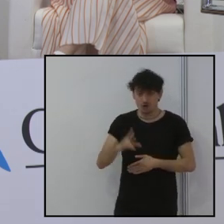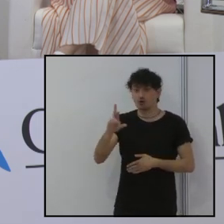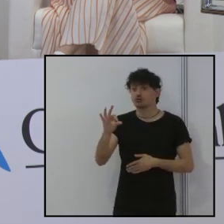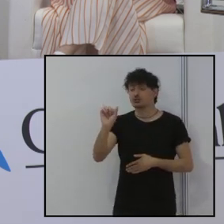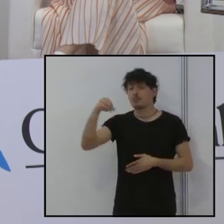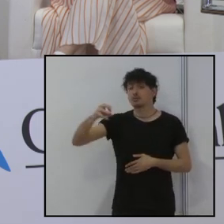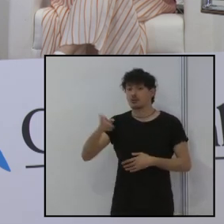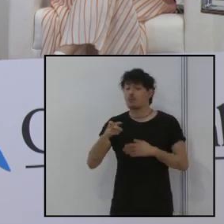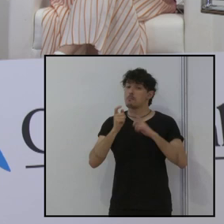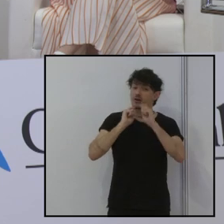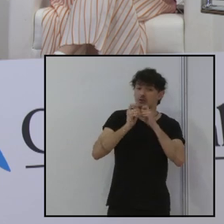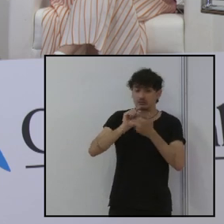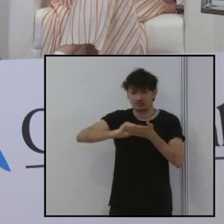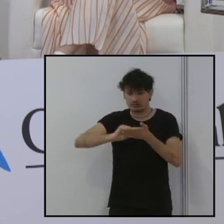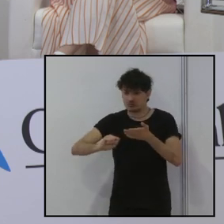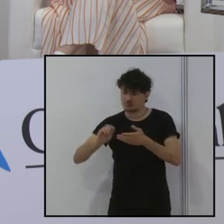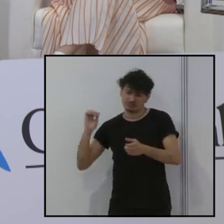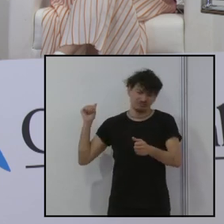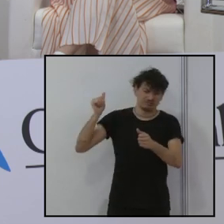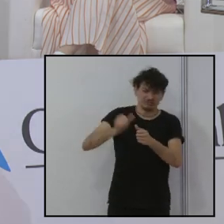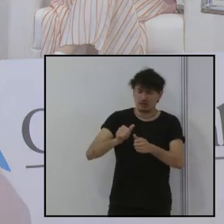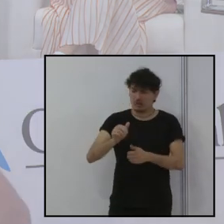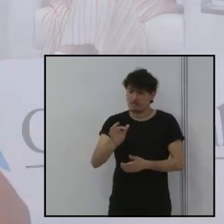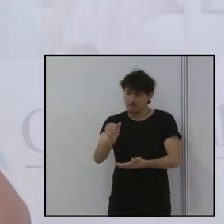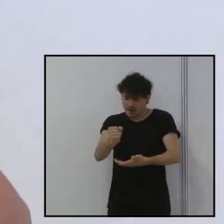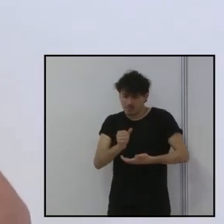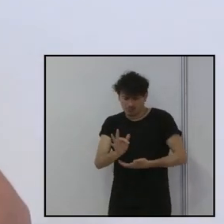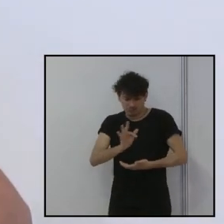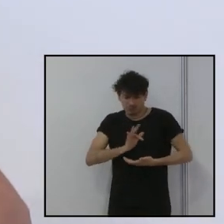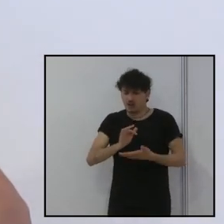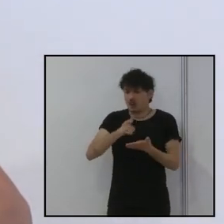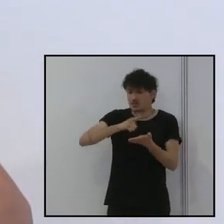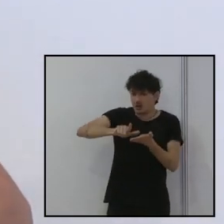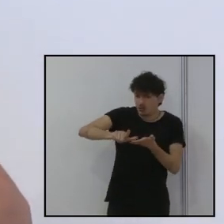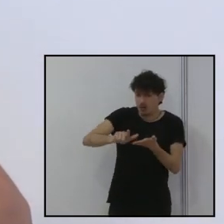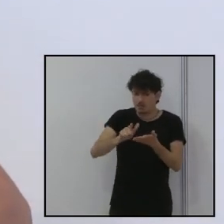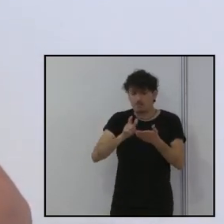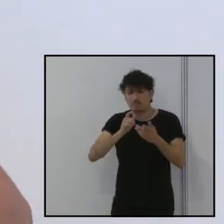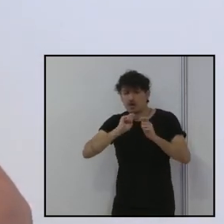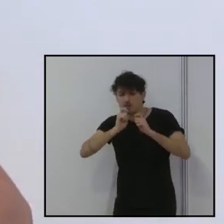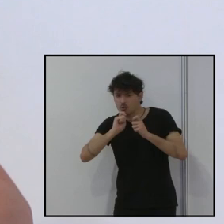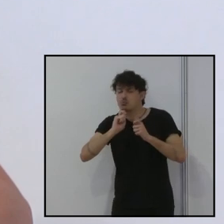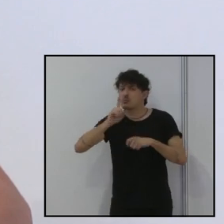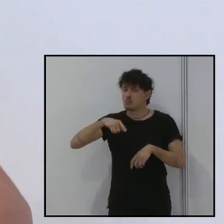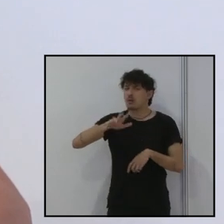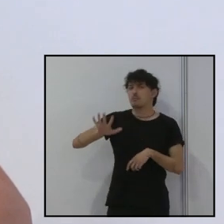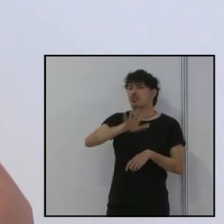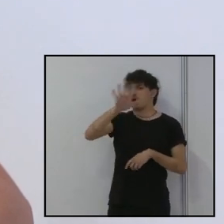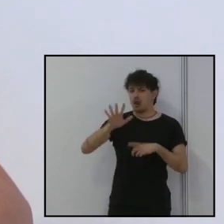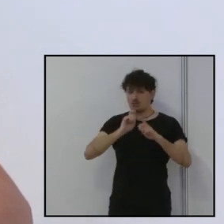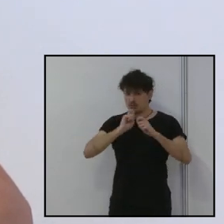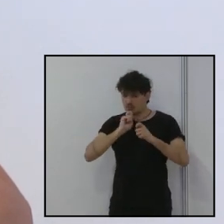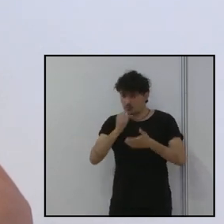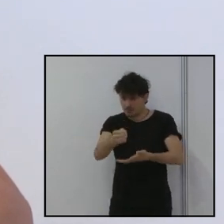y periodista. A lo largo de su trayectoria ha acumulado numerosos premios de literatura y periodismo, entre ellos el Premio Nacional de Periodismo, el Premio Primavera